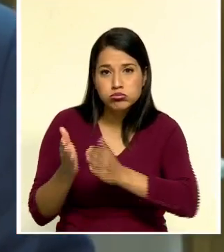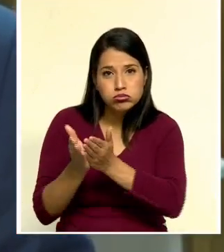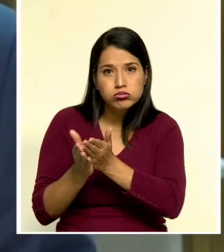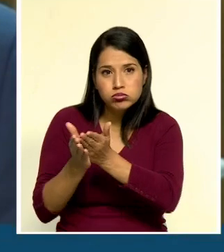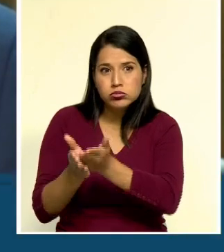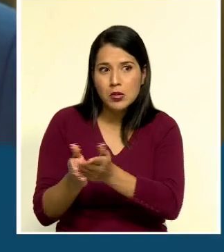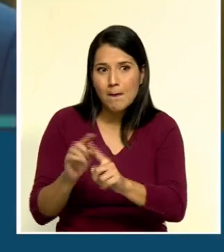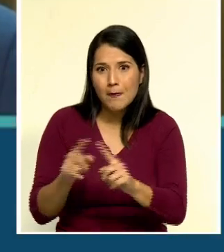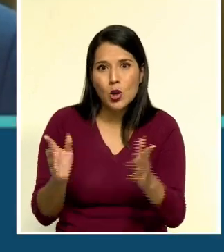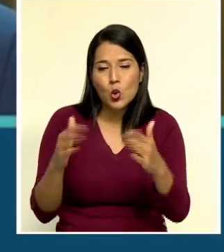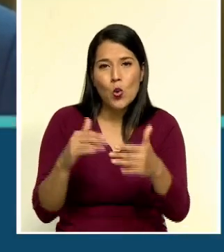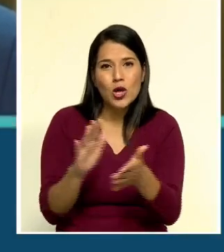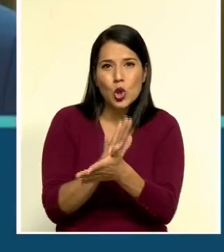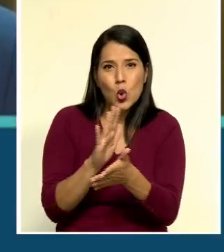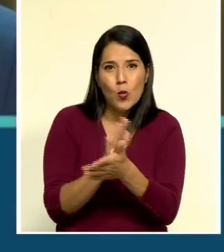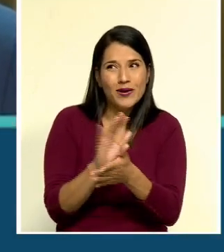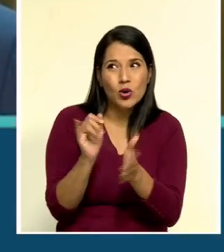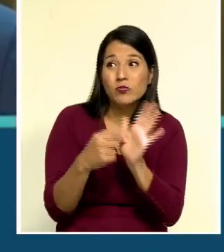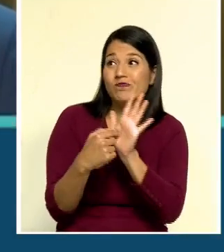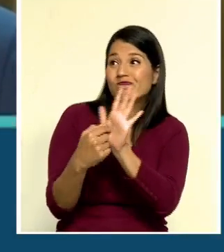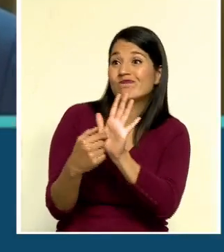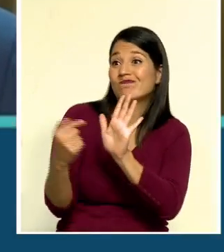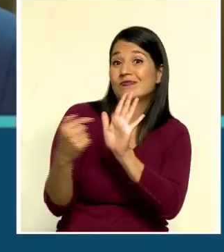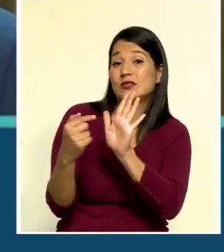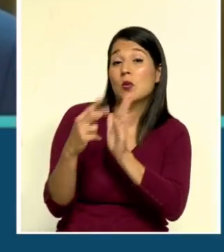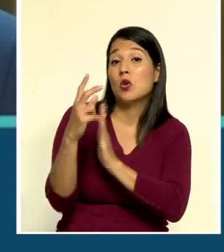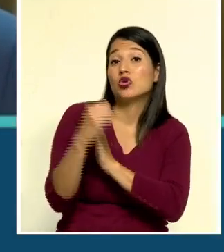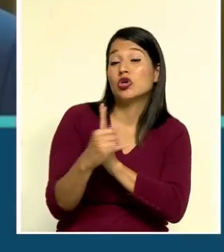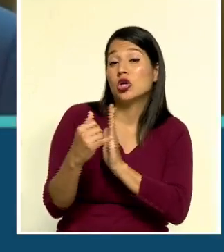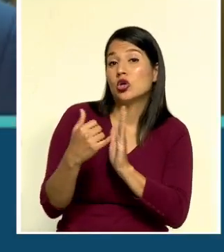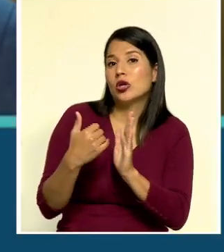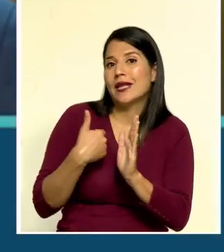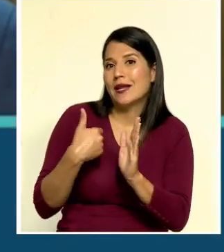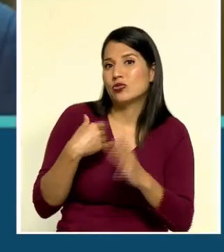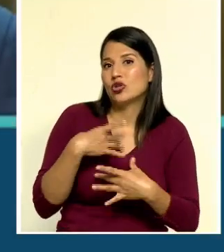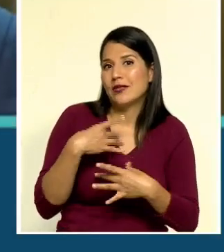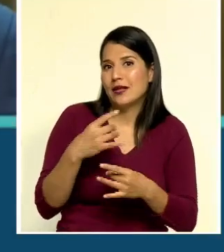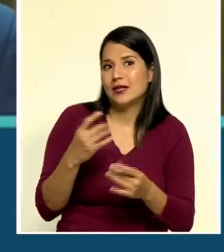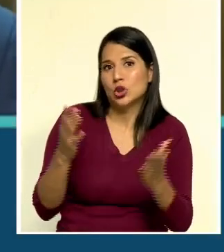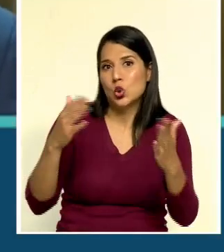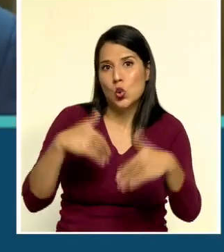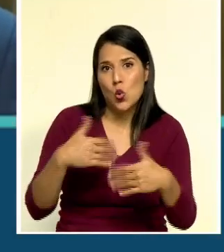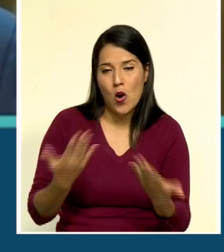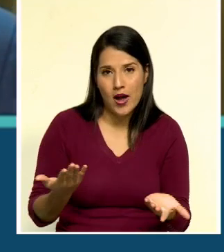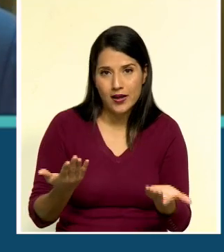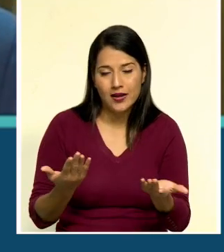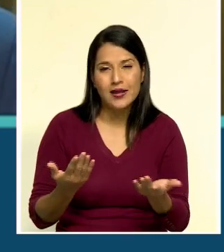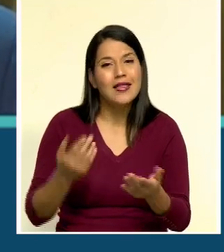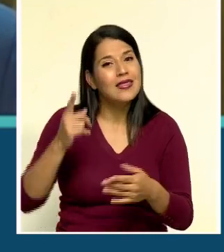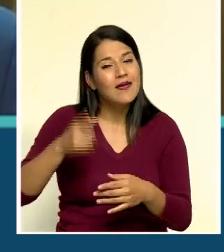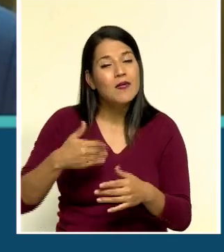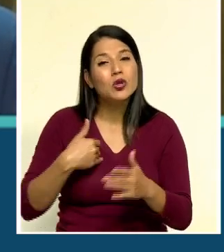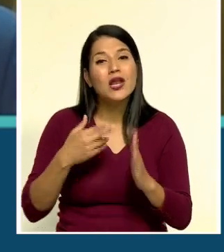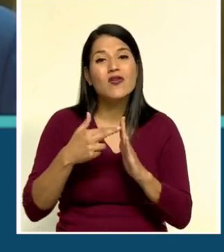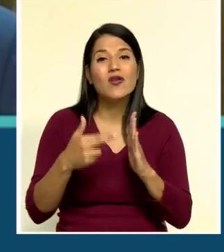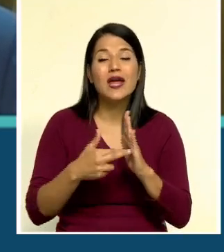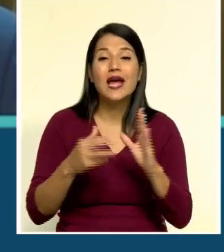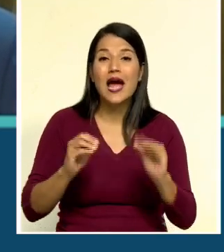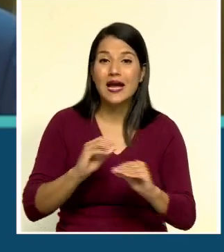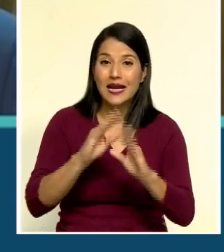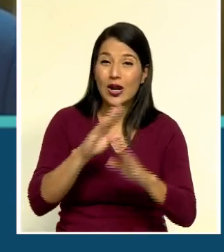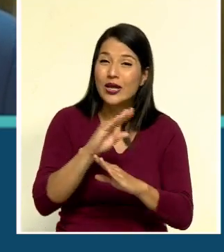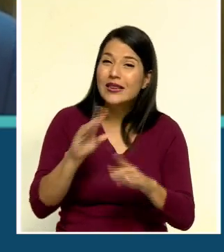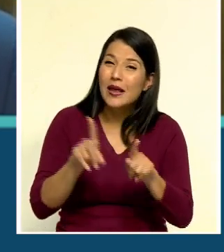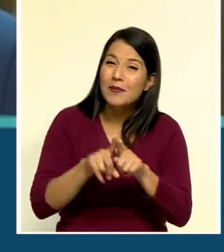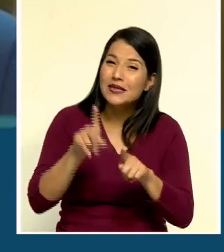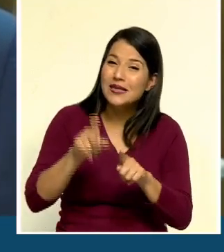un documento base donde el Estado diga: esos son los proyectos que le interesan al país. Eso no existe. Tiene que haber reglas claras, y aparte de eso, una